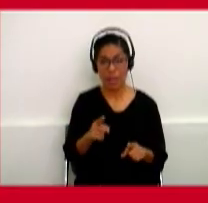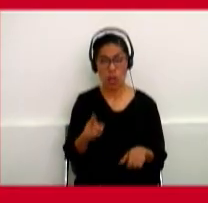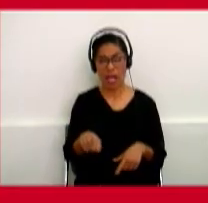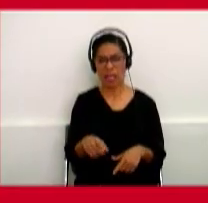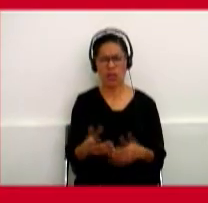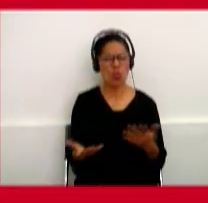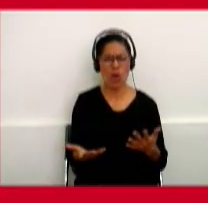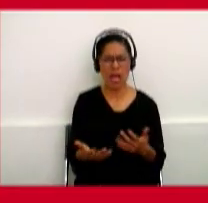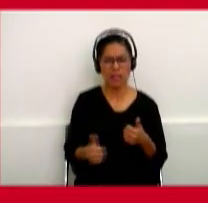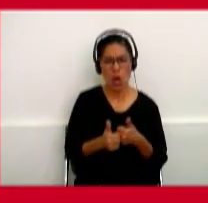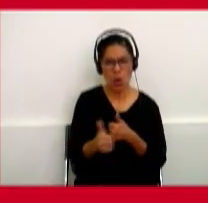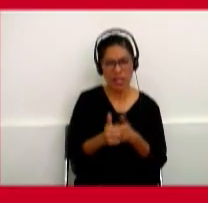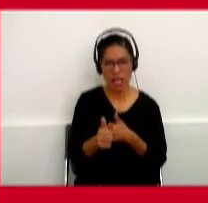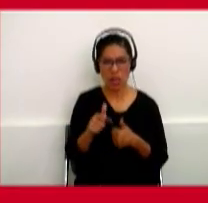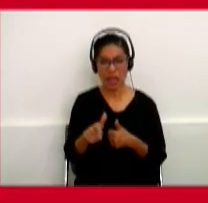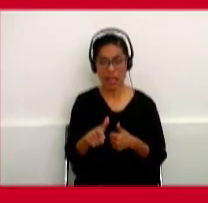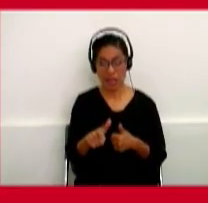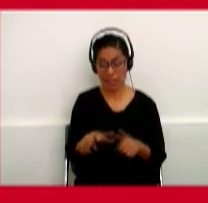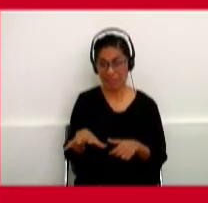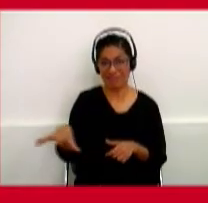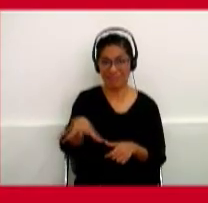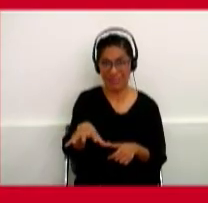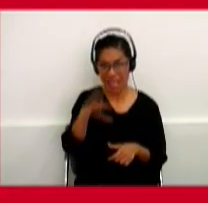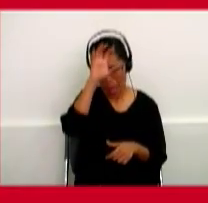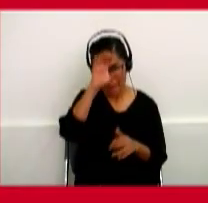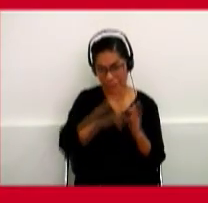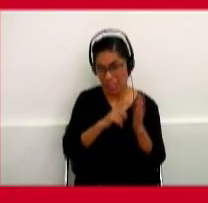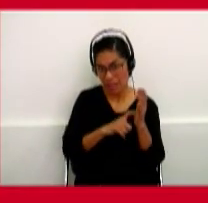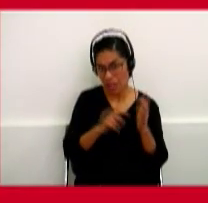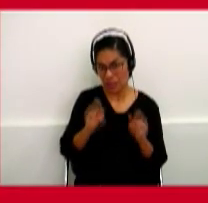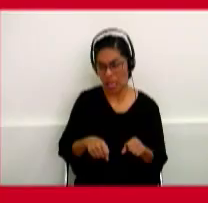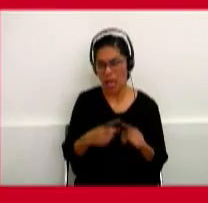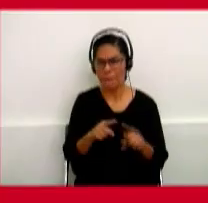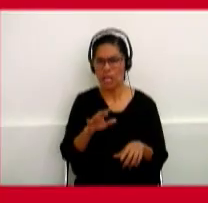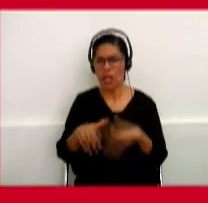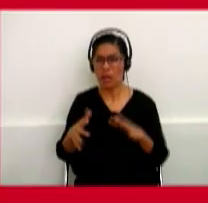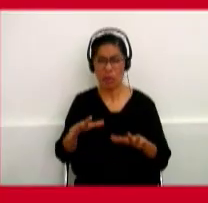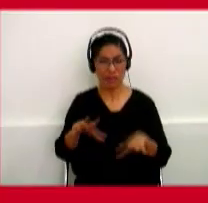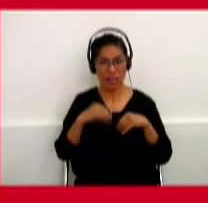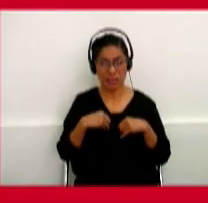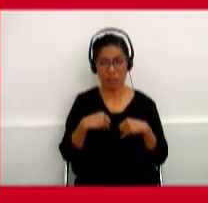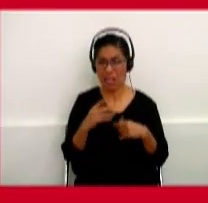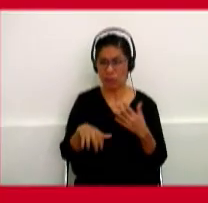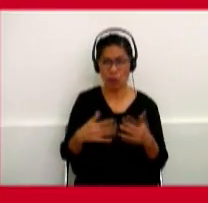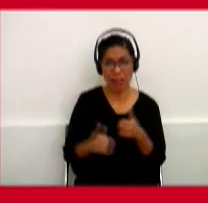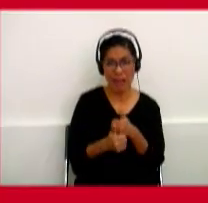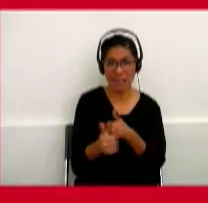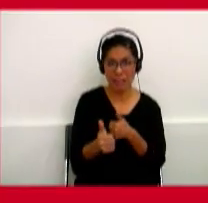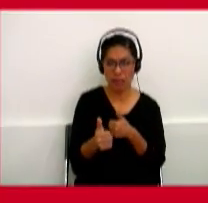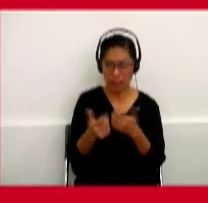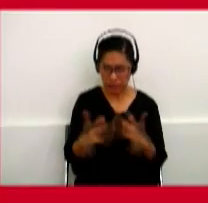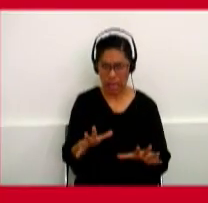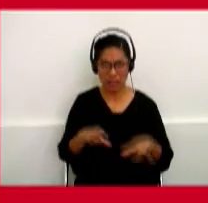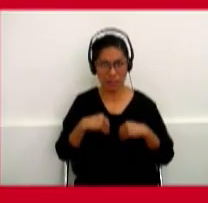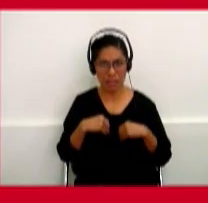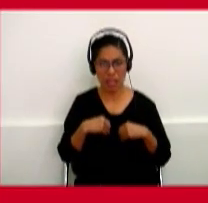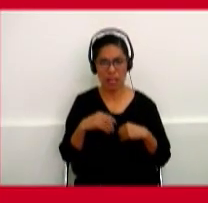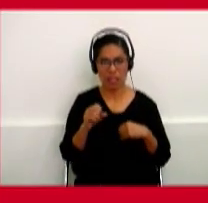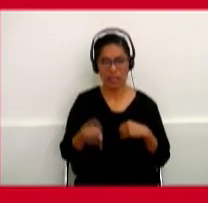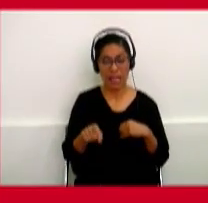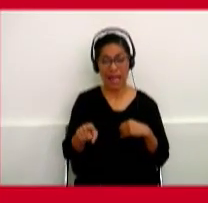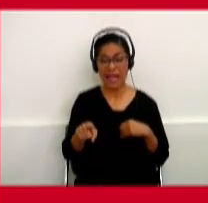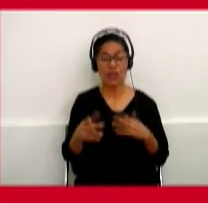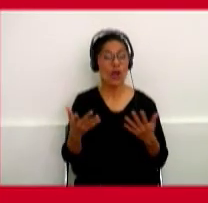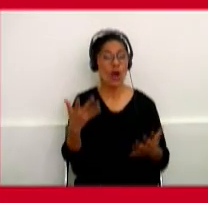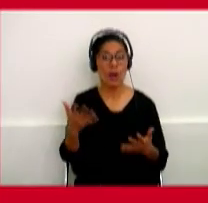adoptar tecnologías en el sector minero, claro, y muchas veces no siempre queremos aceptar el riesgo, pero la fortuna favorece a los valientes,